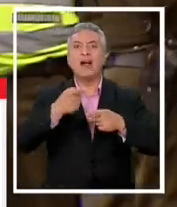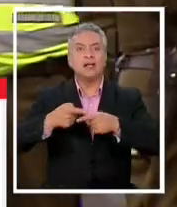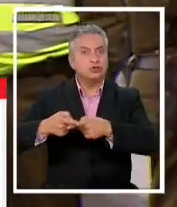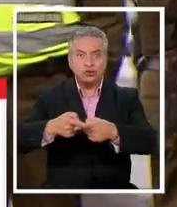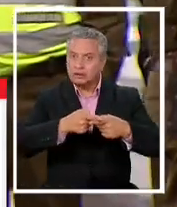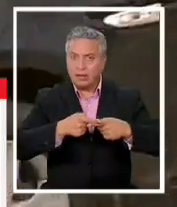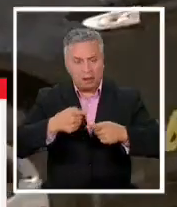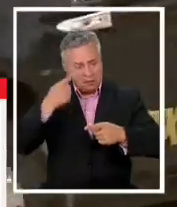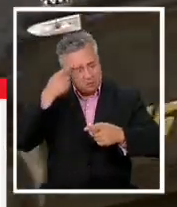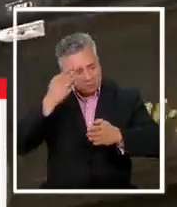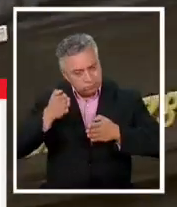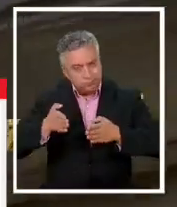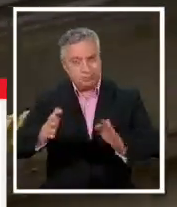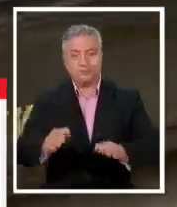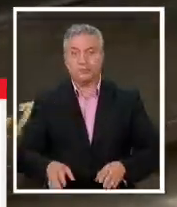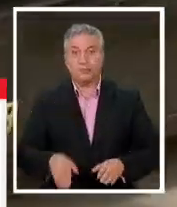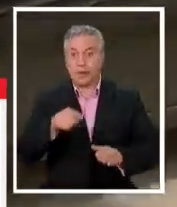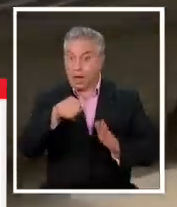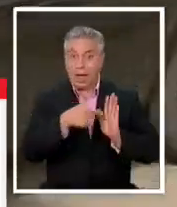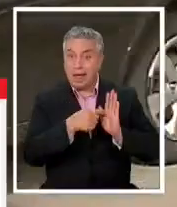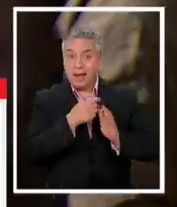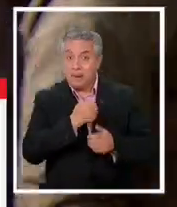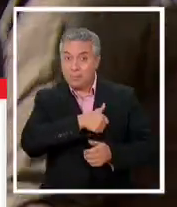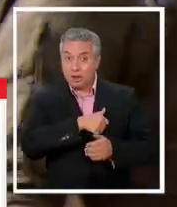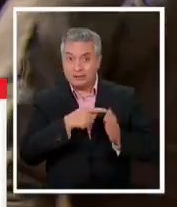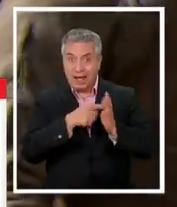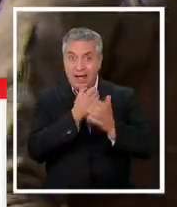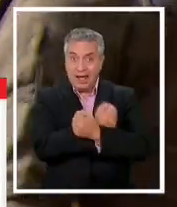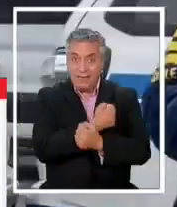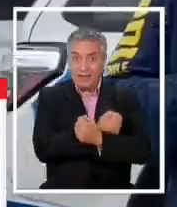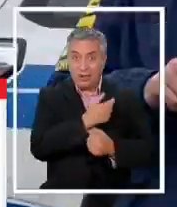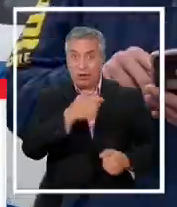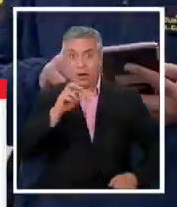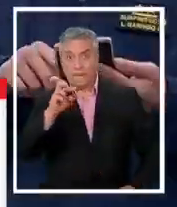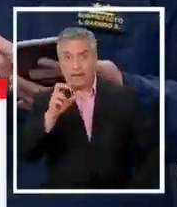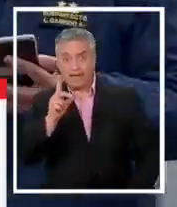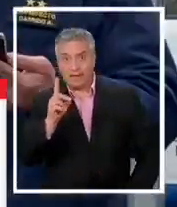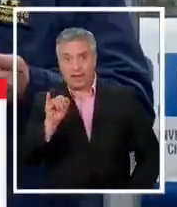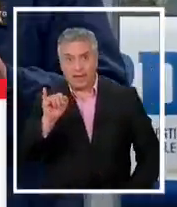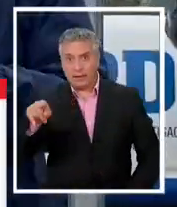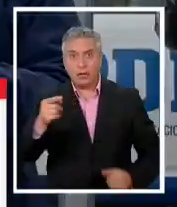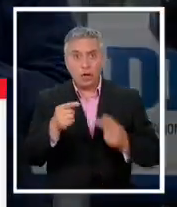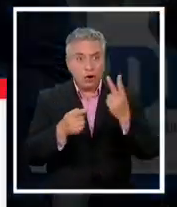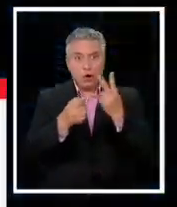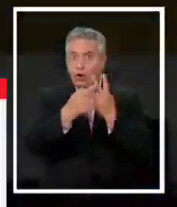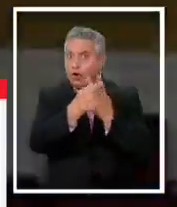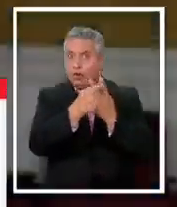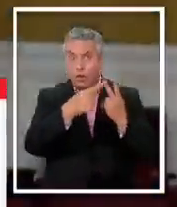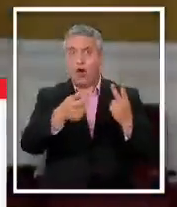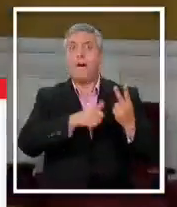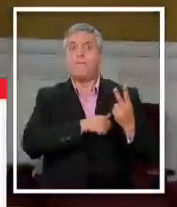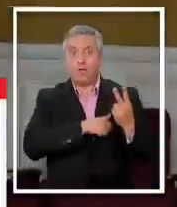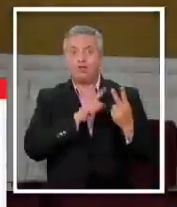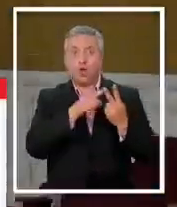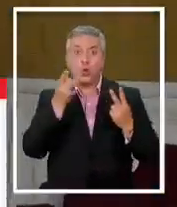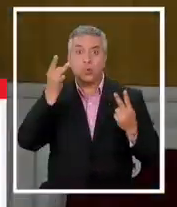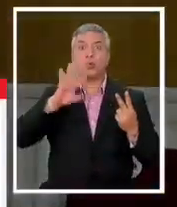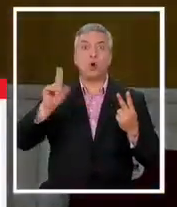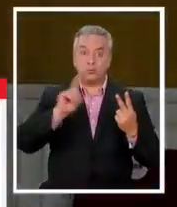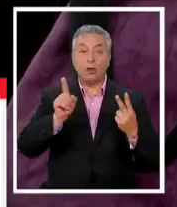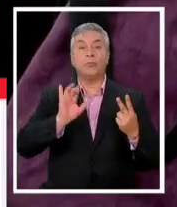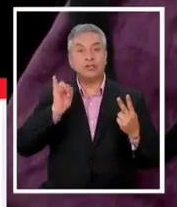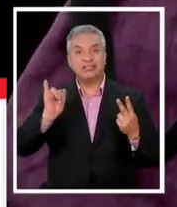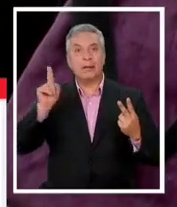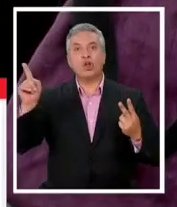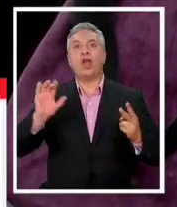normativa sobre las policías no dejó estipulado que Carabineros y la Policía de Investigaciones sean las únicas instituciones policiales, pero sí que el Estado tiene